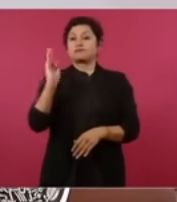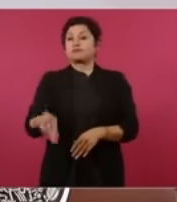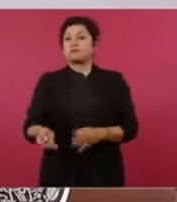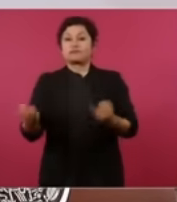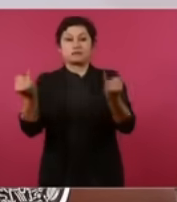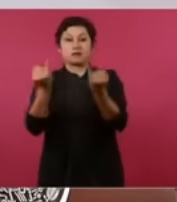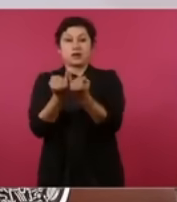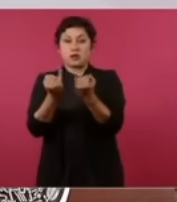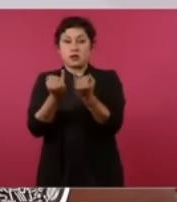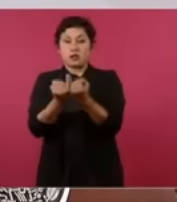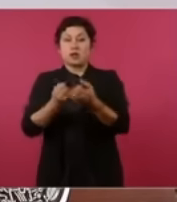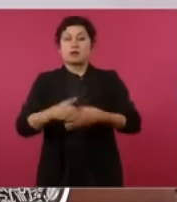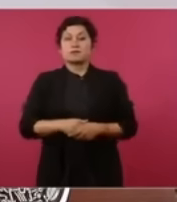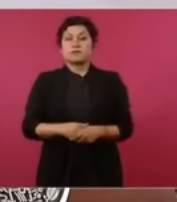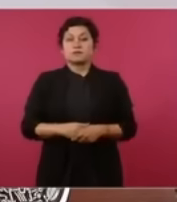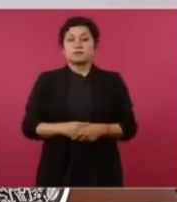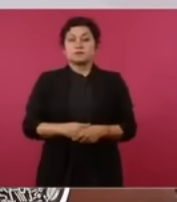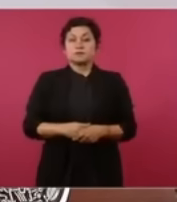Ahora